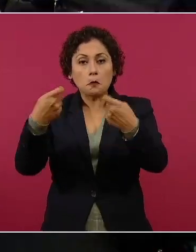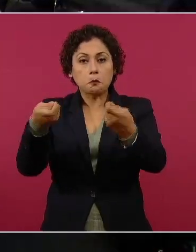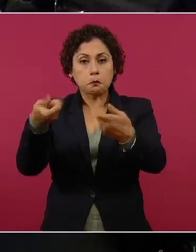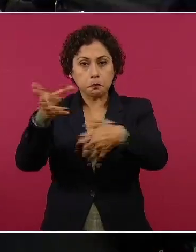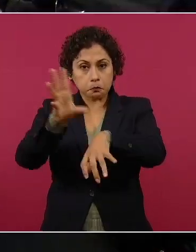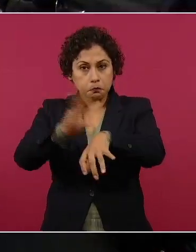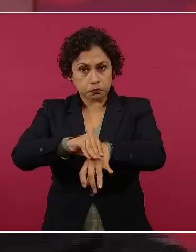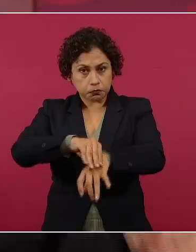para